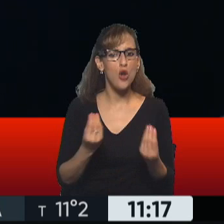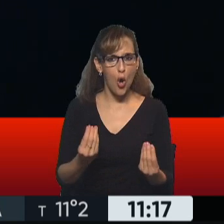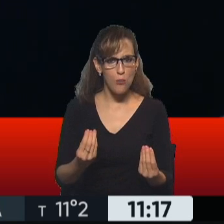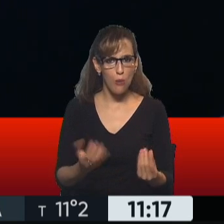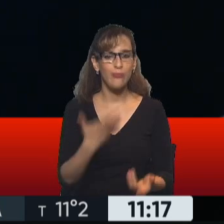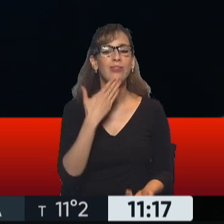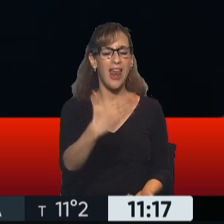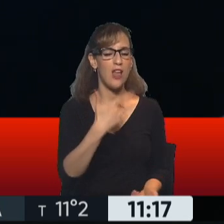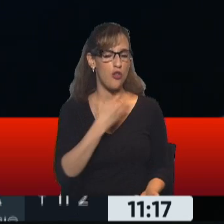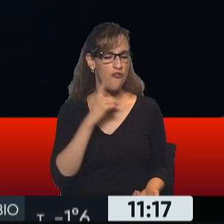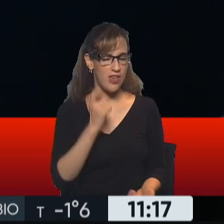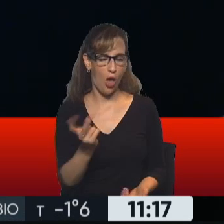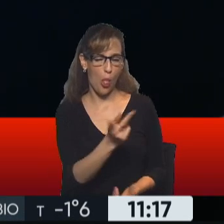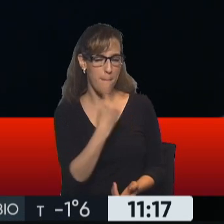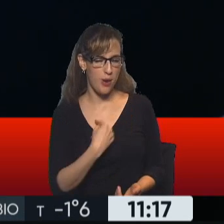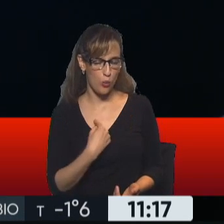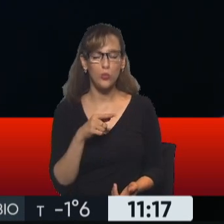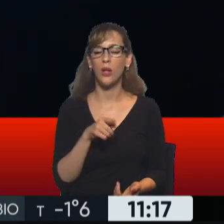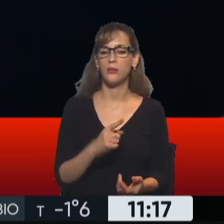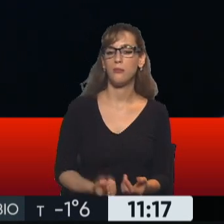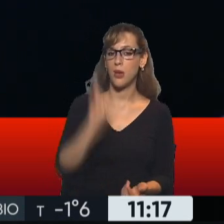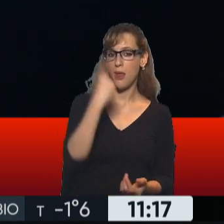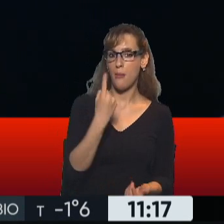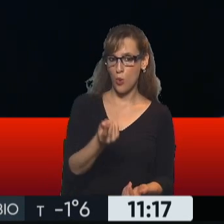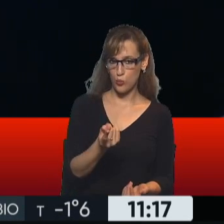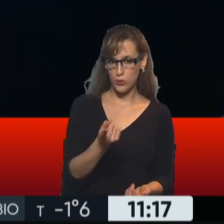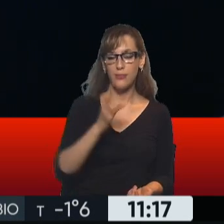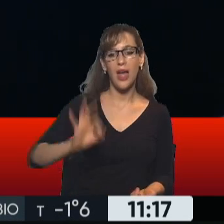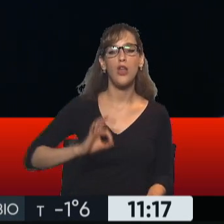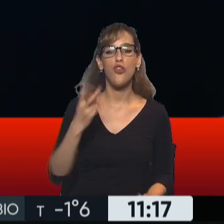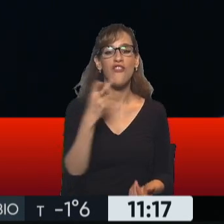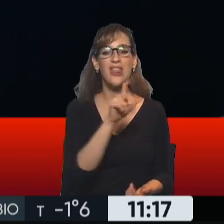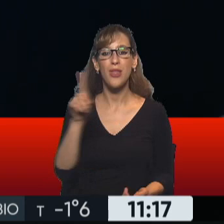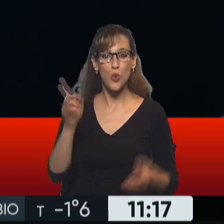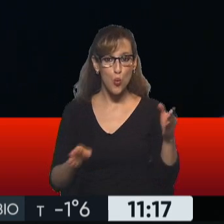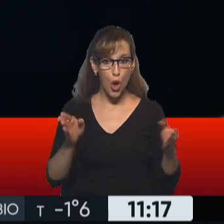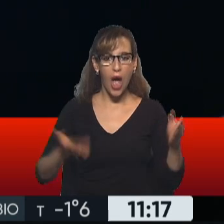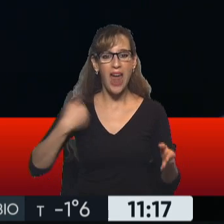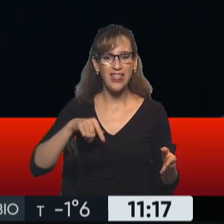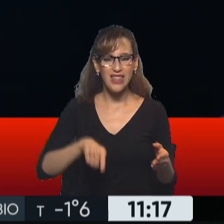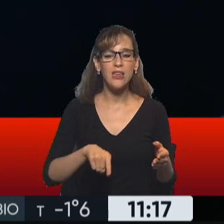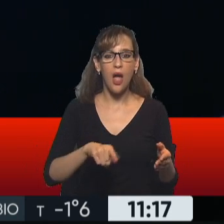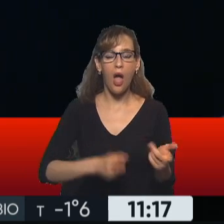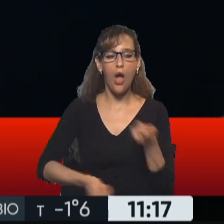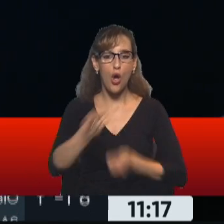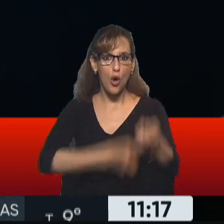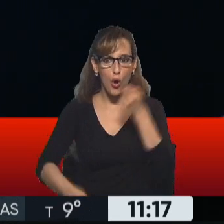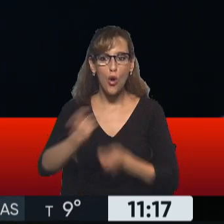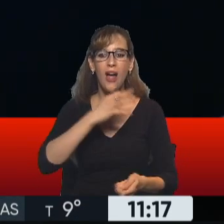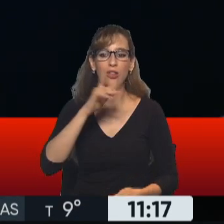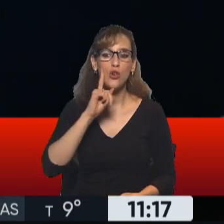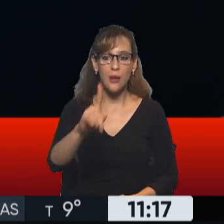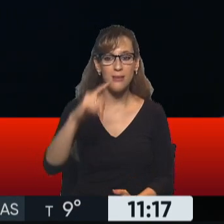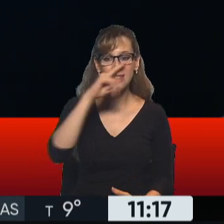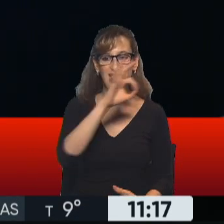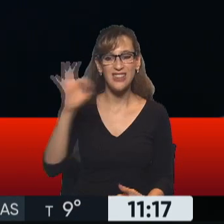Gracias, Sofía, por ambas preguntas. Sobre la primera pregunta, en el año 2021 la Argentina tuvo un superávit comercial de 14.700